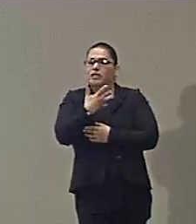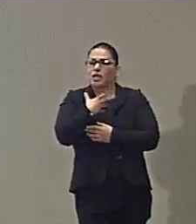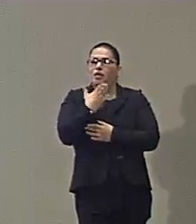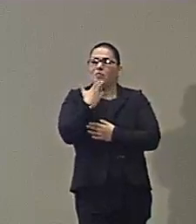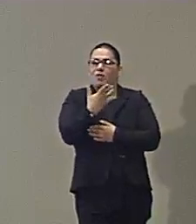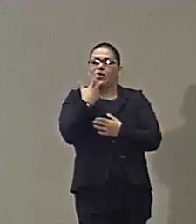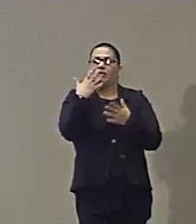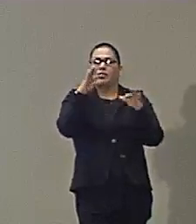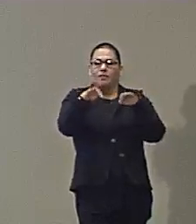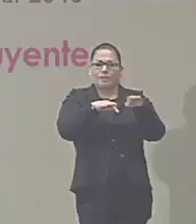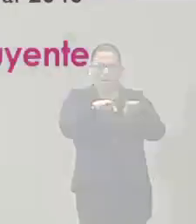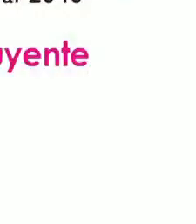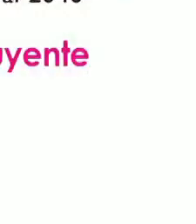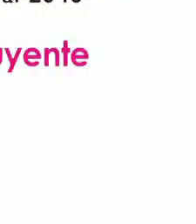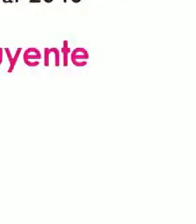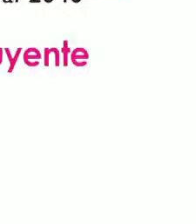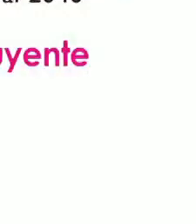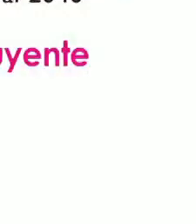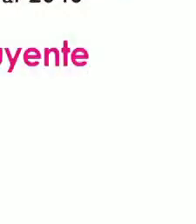buen foro